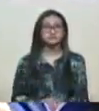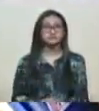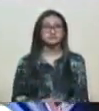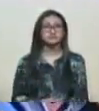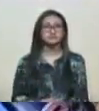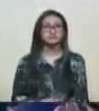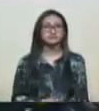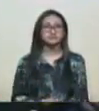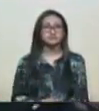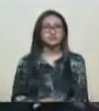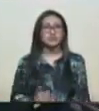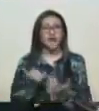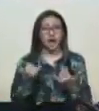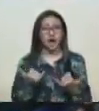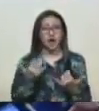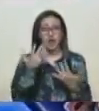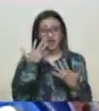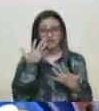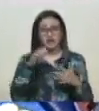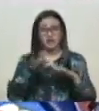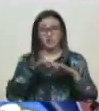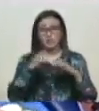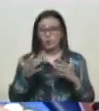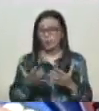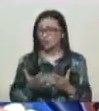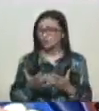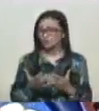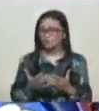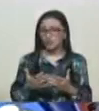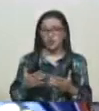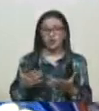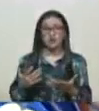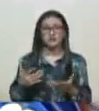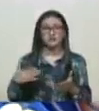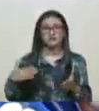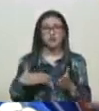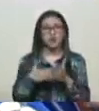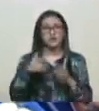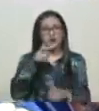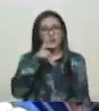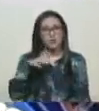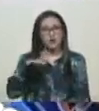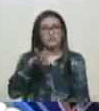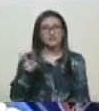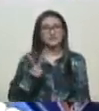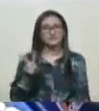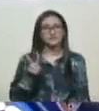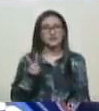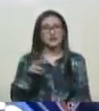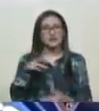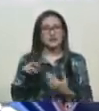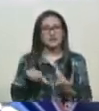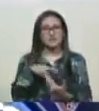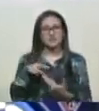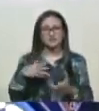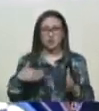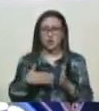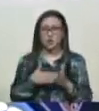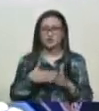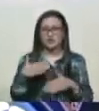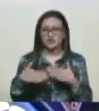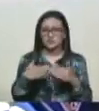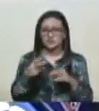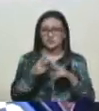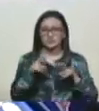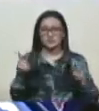viendo en el mundo es un gran asedio contra el pueblo venezolano, contra la revolución bolivariana, contra un proceso